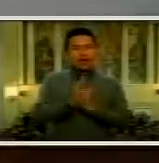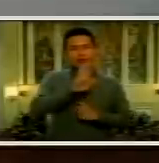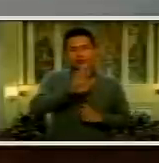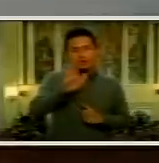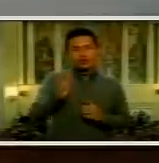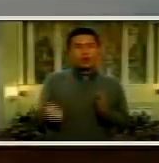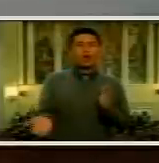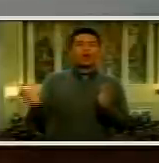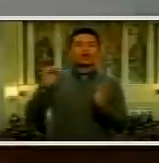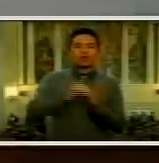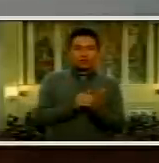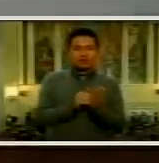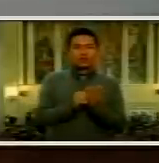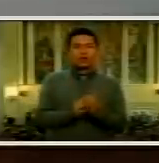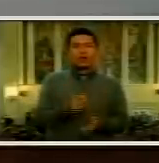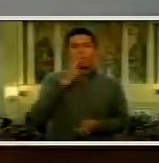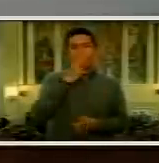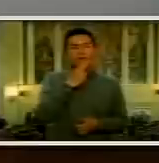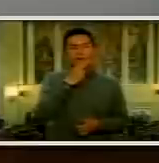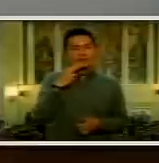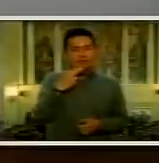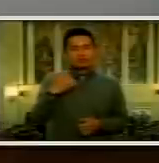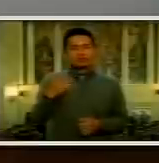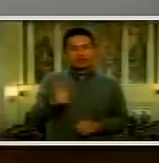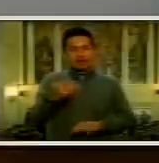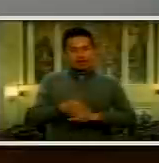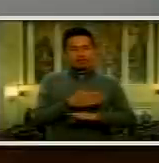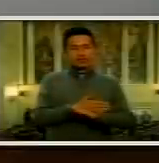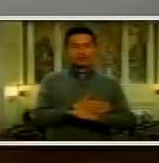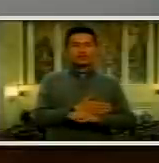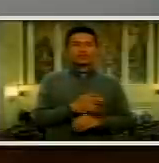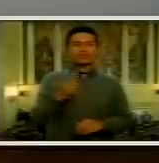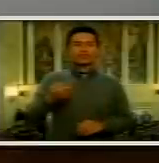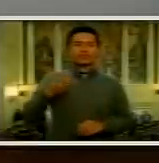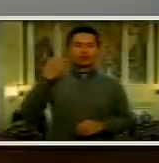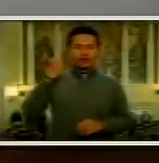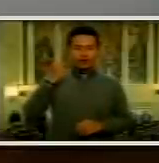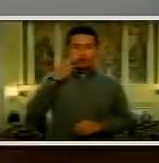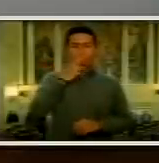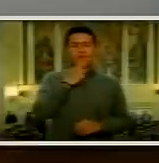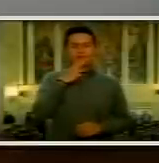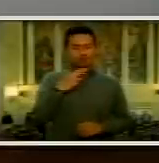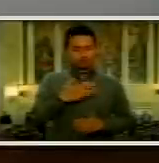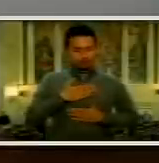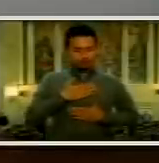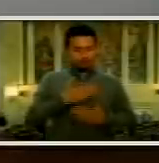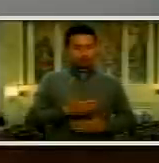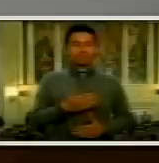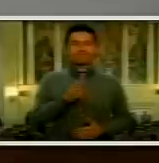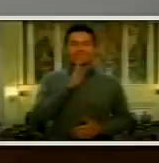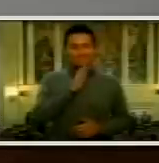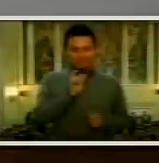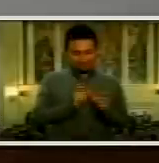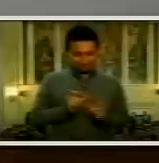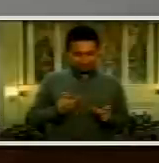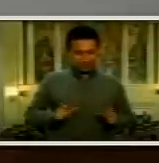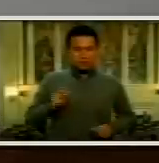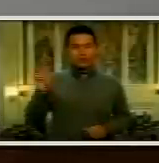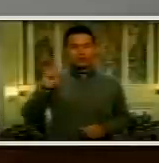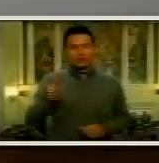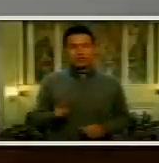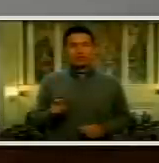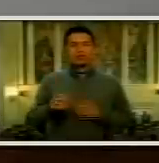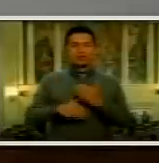nuevamente el compromiso que ha existido históricamente de los venezolanos con el proceso de